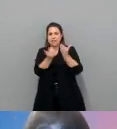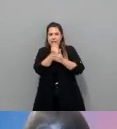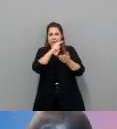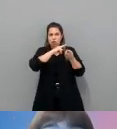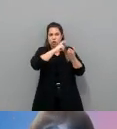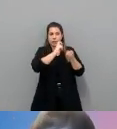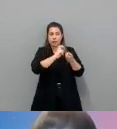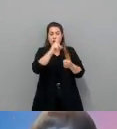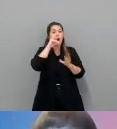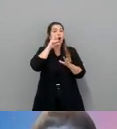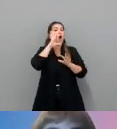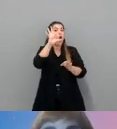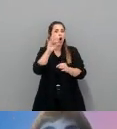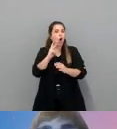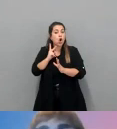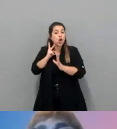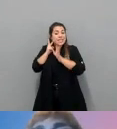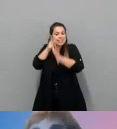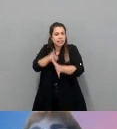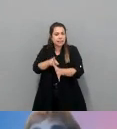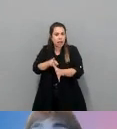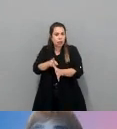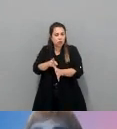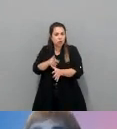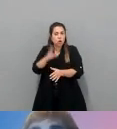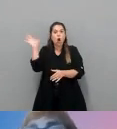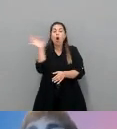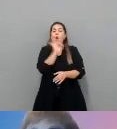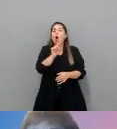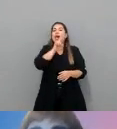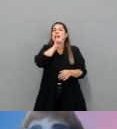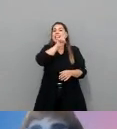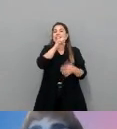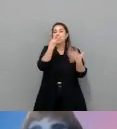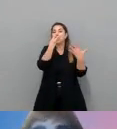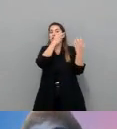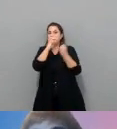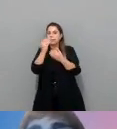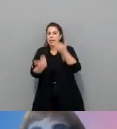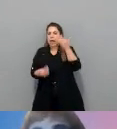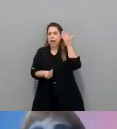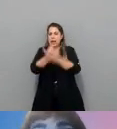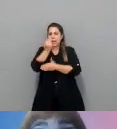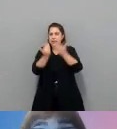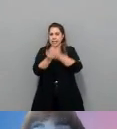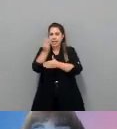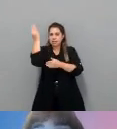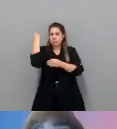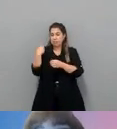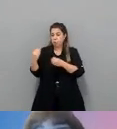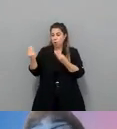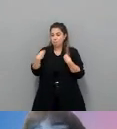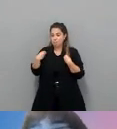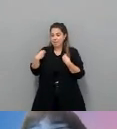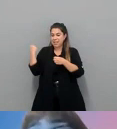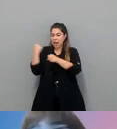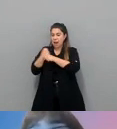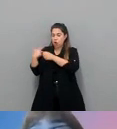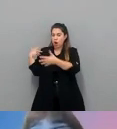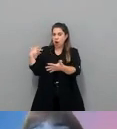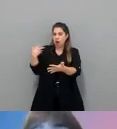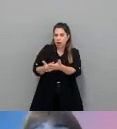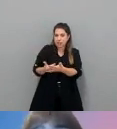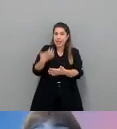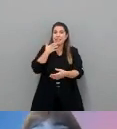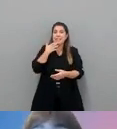últimos 7 años, o 180 días a lo largo de toda la vida laboral. Y si ya superamos los 26